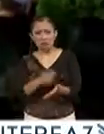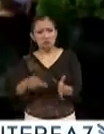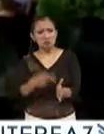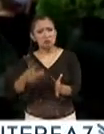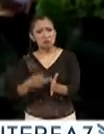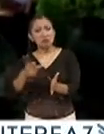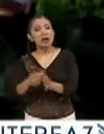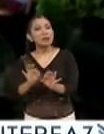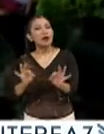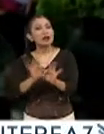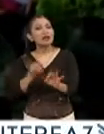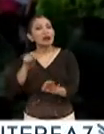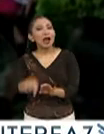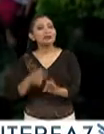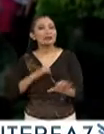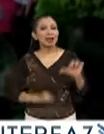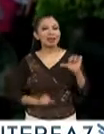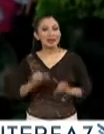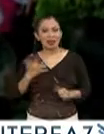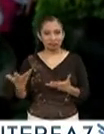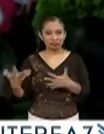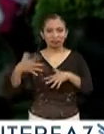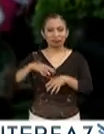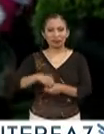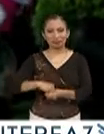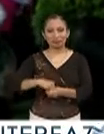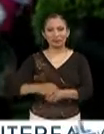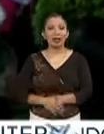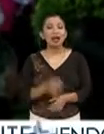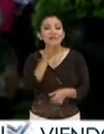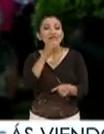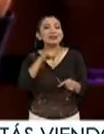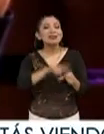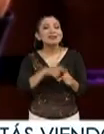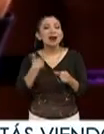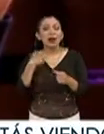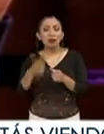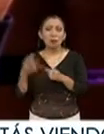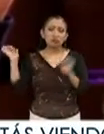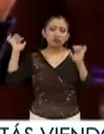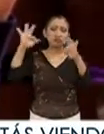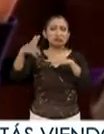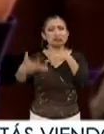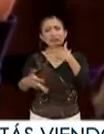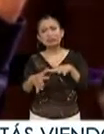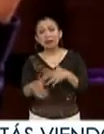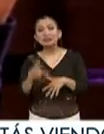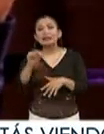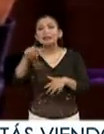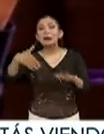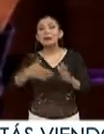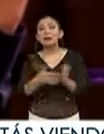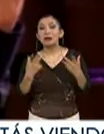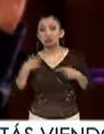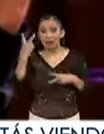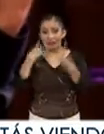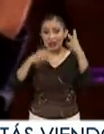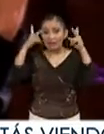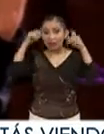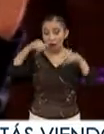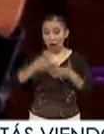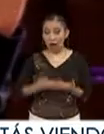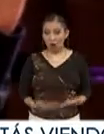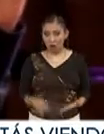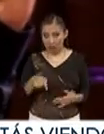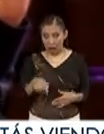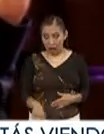y lo más importante es que son actividades incluyentes. El festival ha tenido una afluencia de aproximadamente 70,000 personas hasta el día de